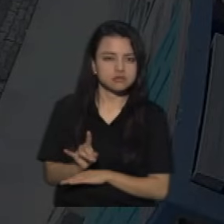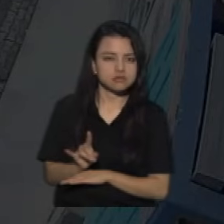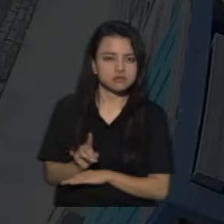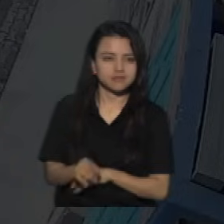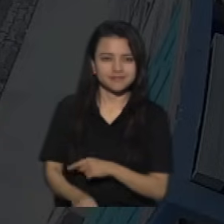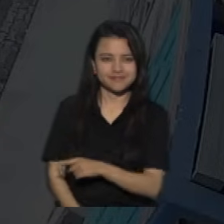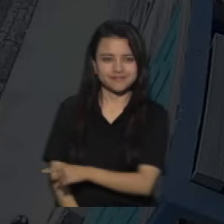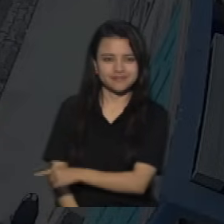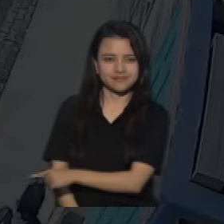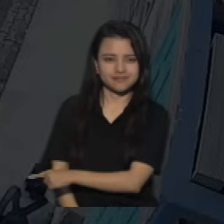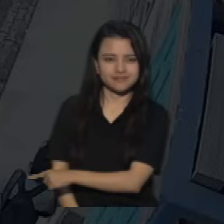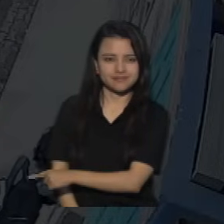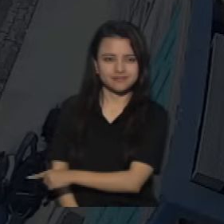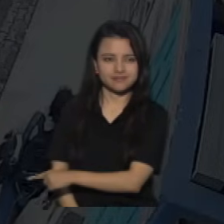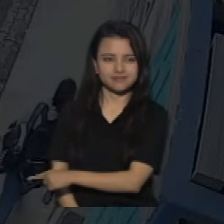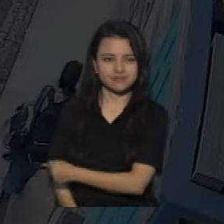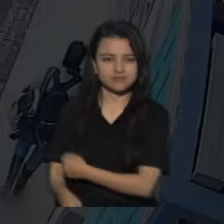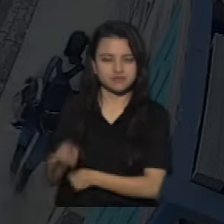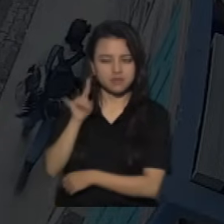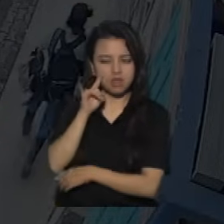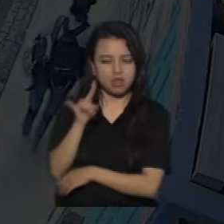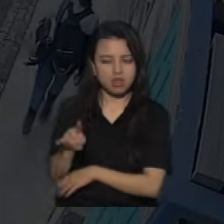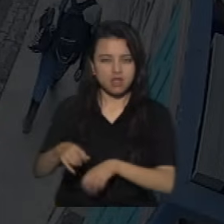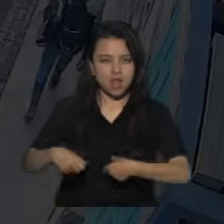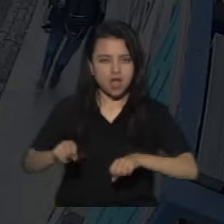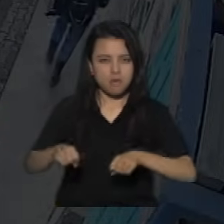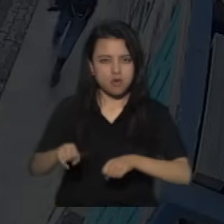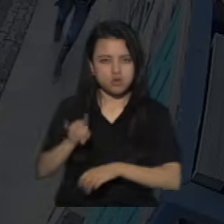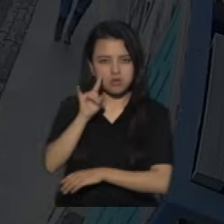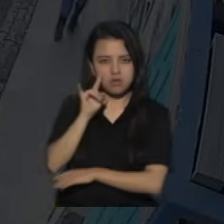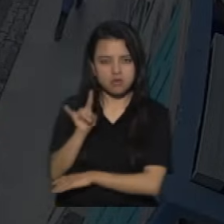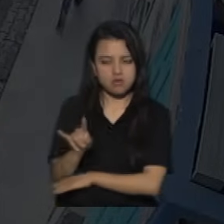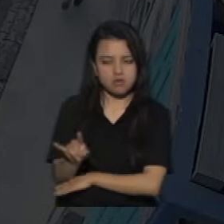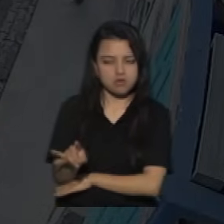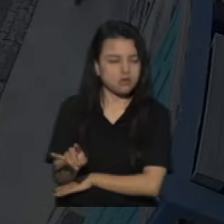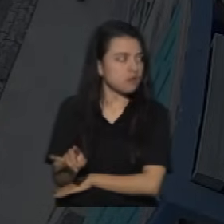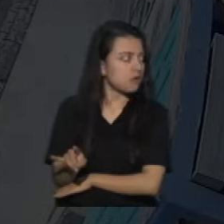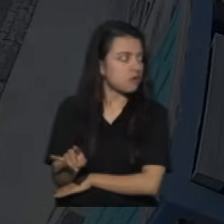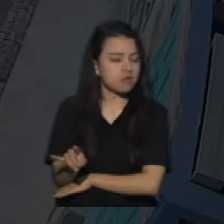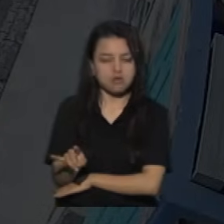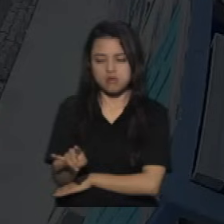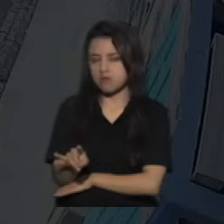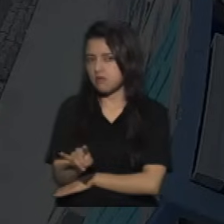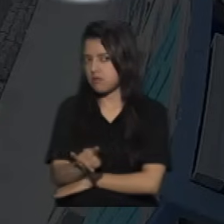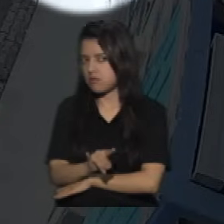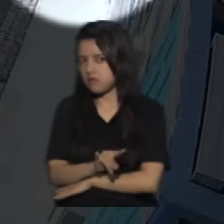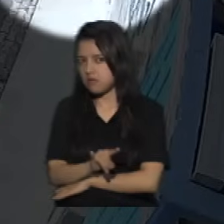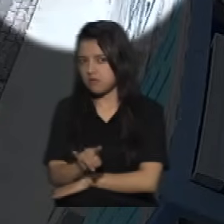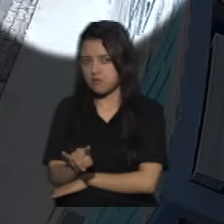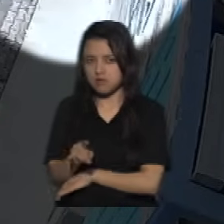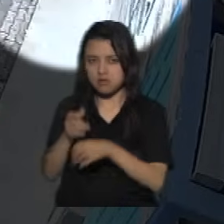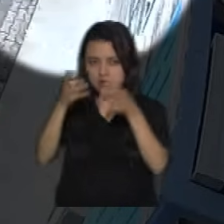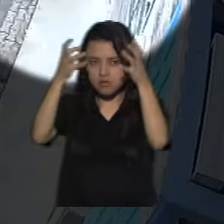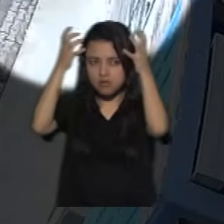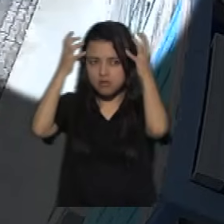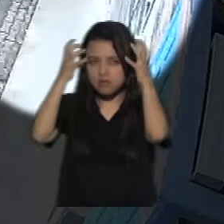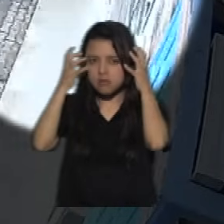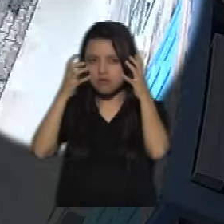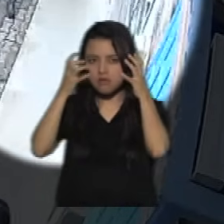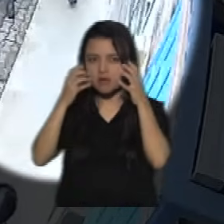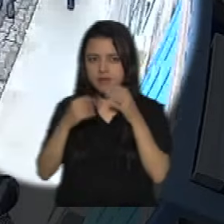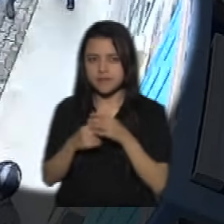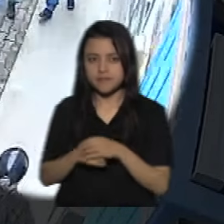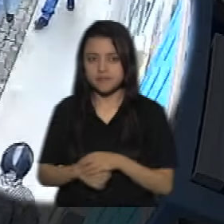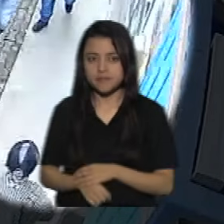su motocicleta en esta calle de La Unión, Antioquia, y para evadir a las autoridades se pone un casco. A